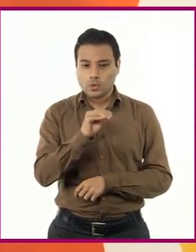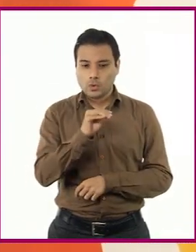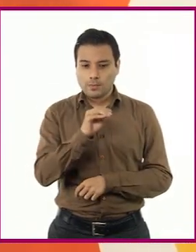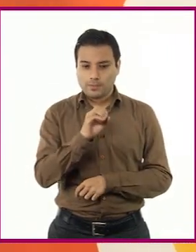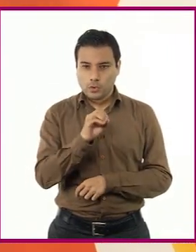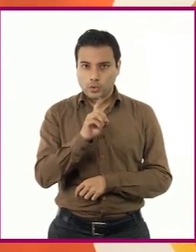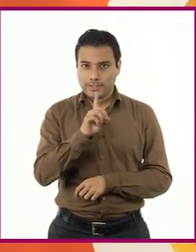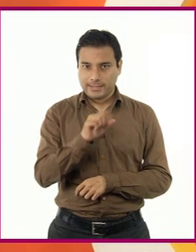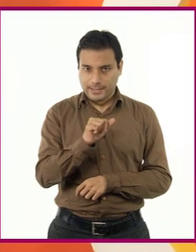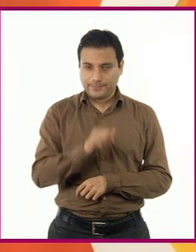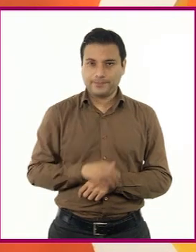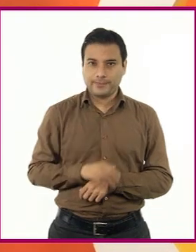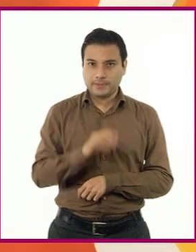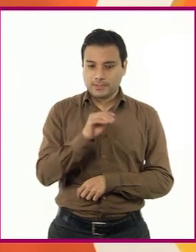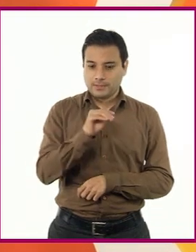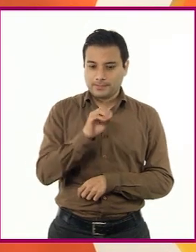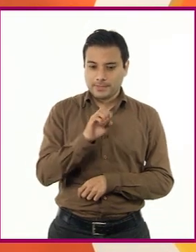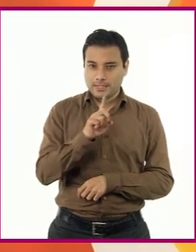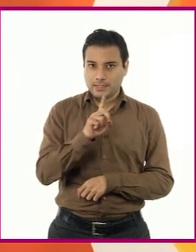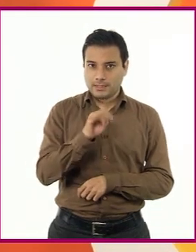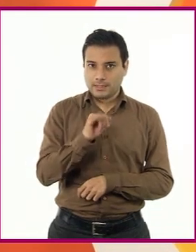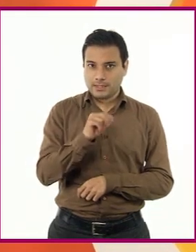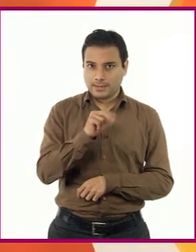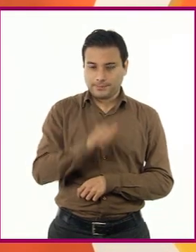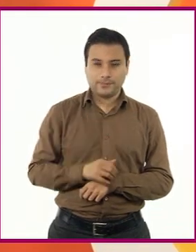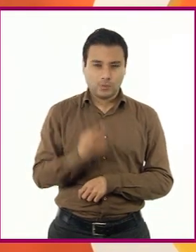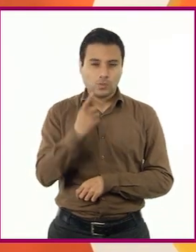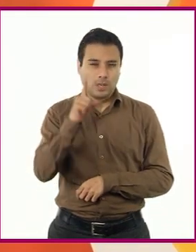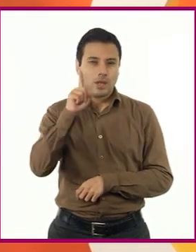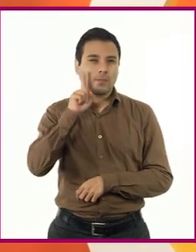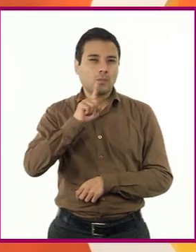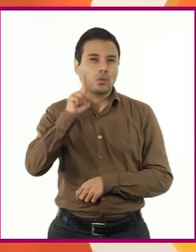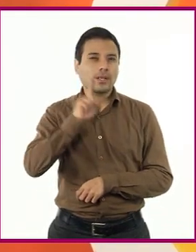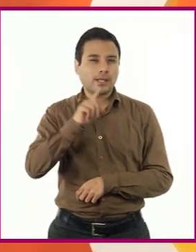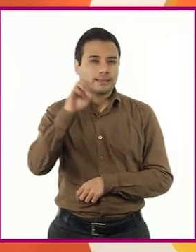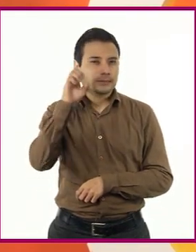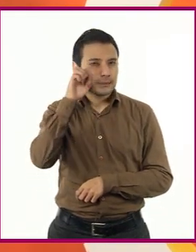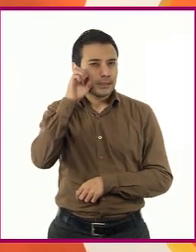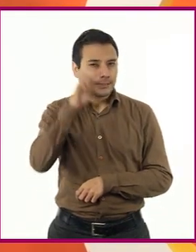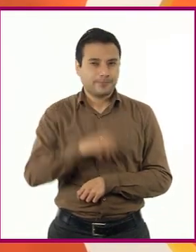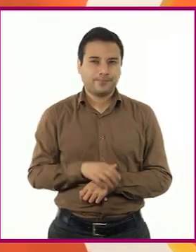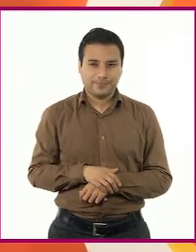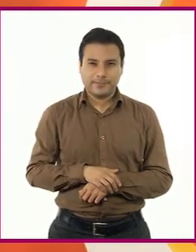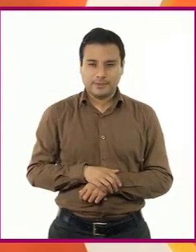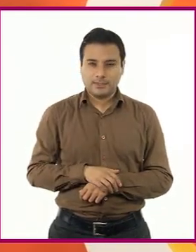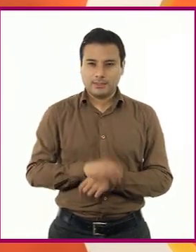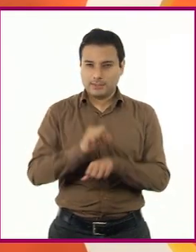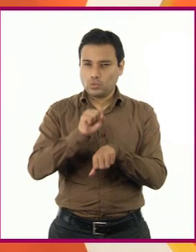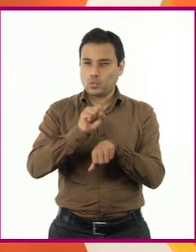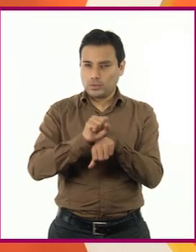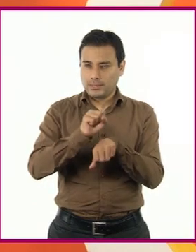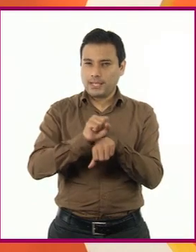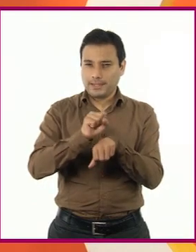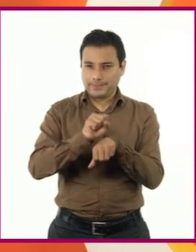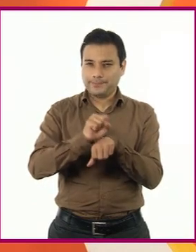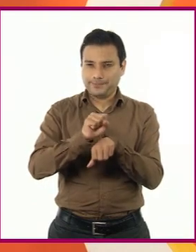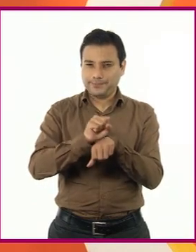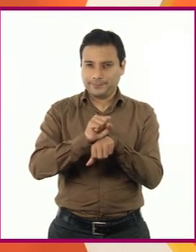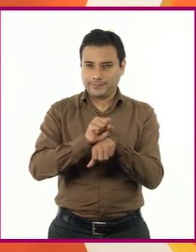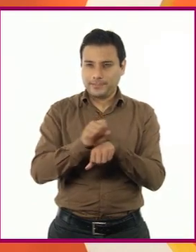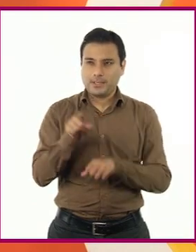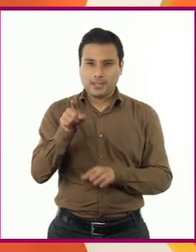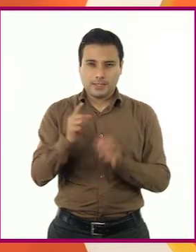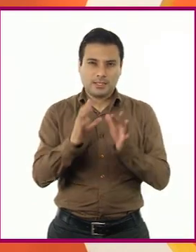mediana. La alumna estrella de una escuela secundaria técnica del Estado de México explica qué son cada